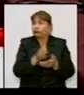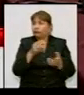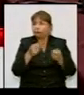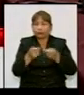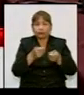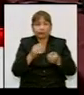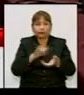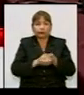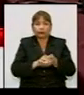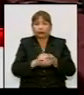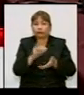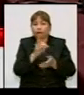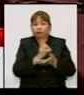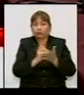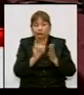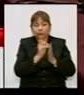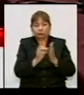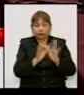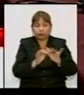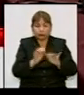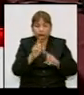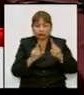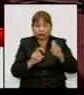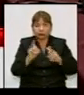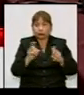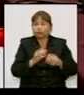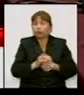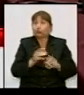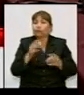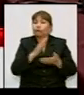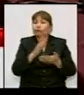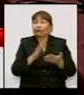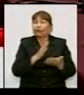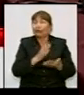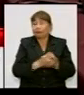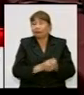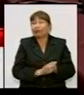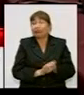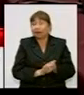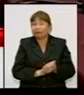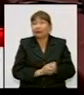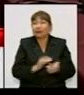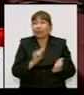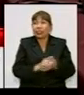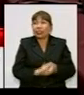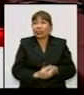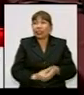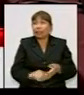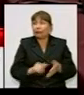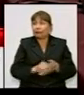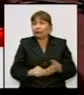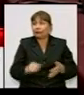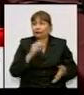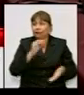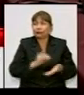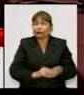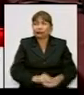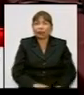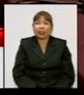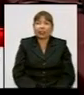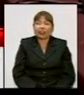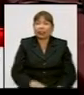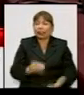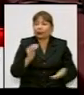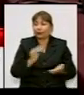en el entorno digital, que es uno de nuestros grandes problemas, porque a pesar de que tenemos normatividad interna, todavía no estamos vinculados, como usted dijo, a través